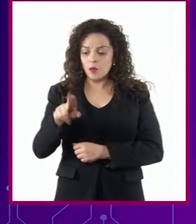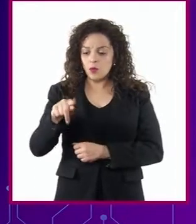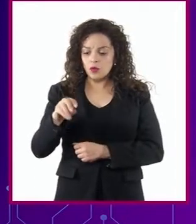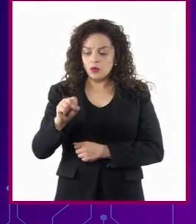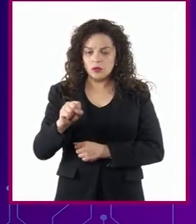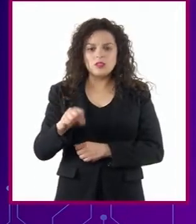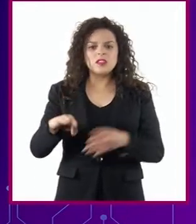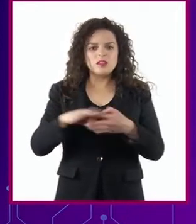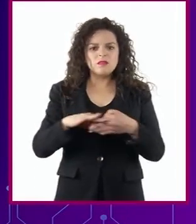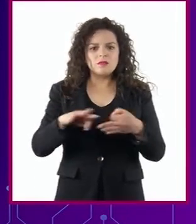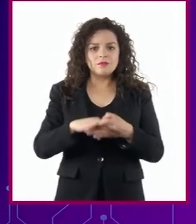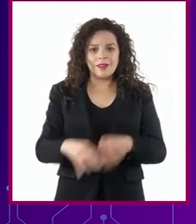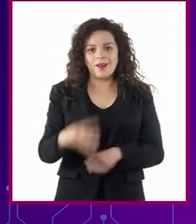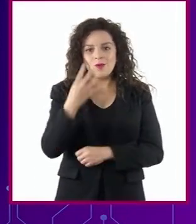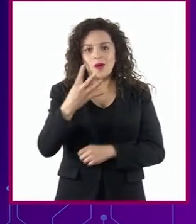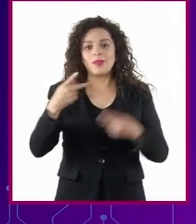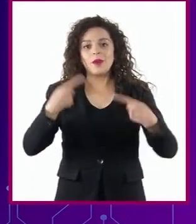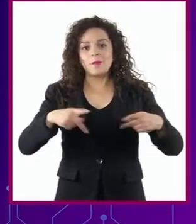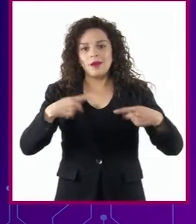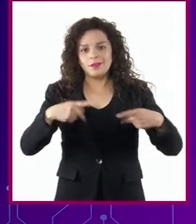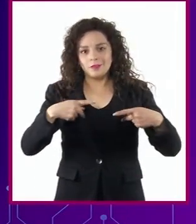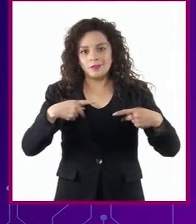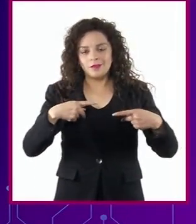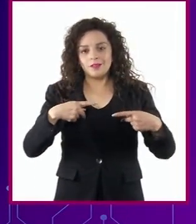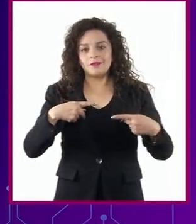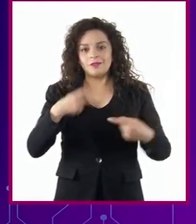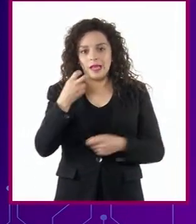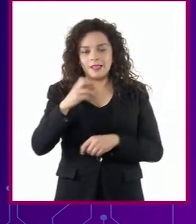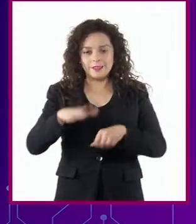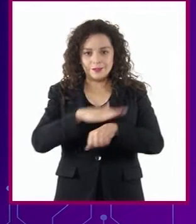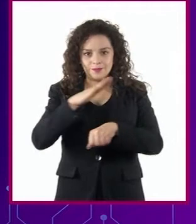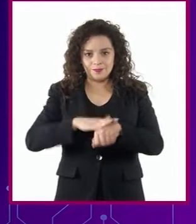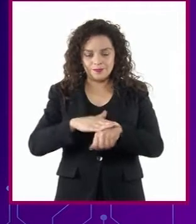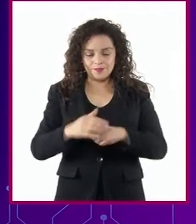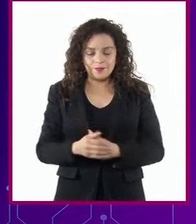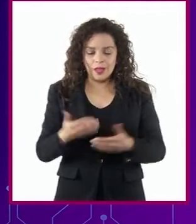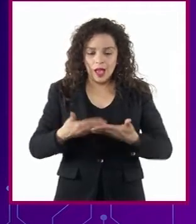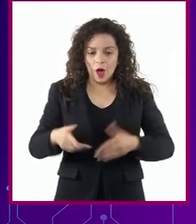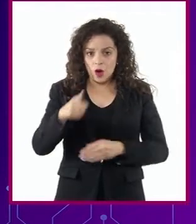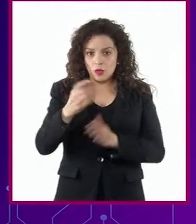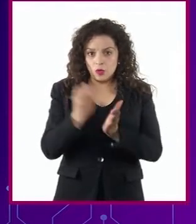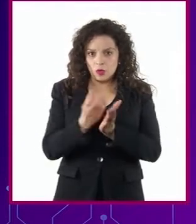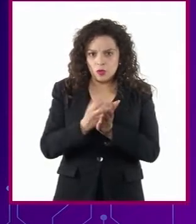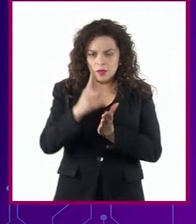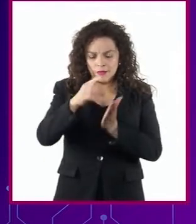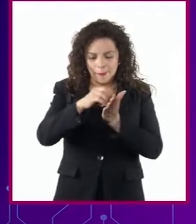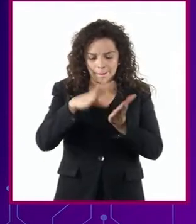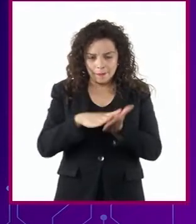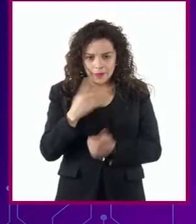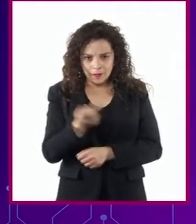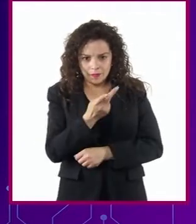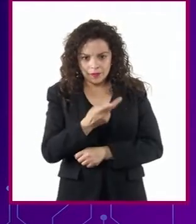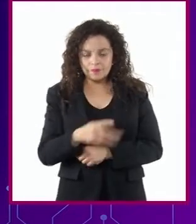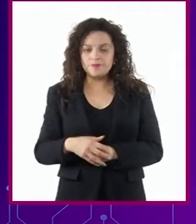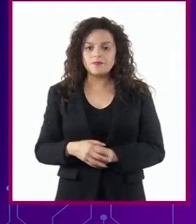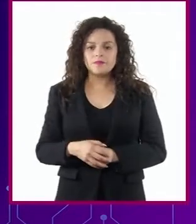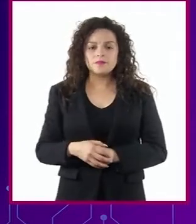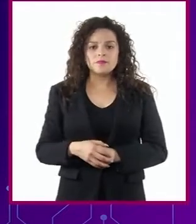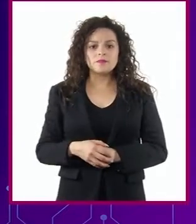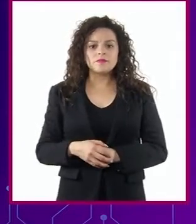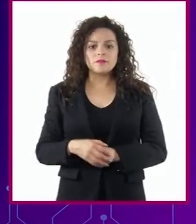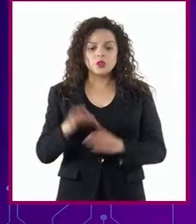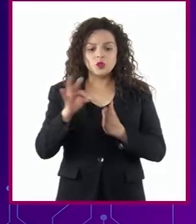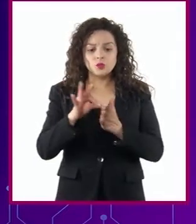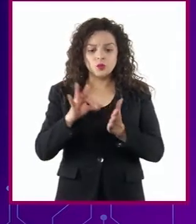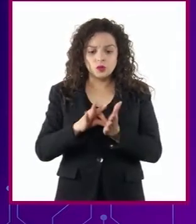es de 4. Ahora les pido que respondan en su cuaderno la pregunta: ¿cuántas veces se presentaron las puntuaciones mayores